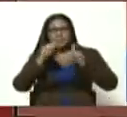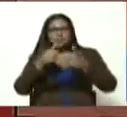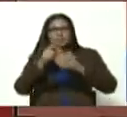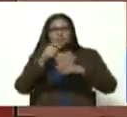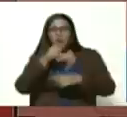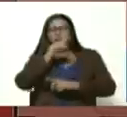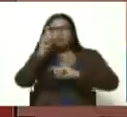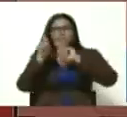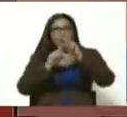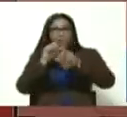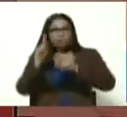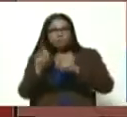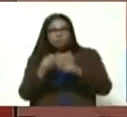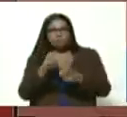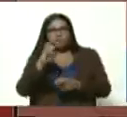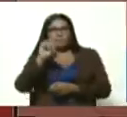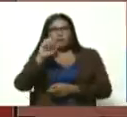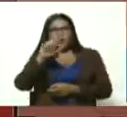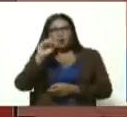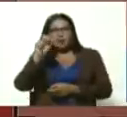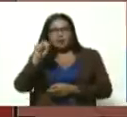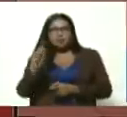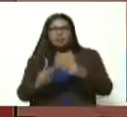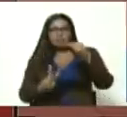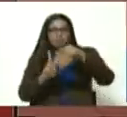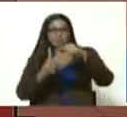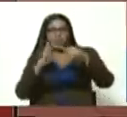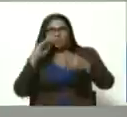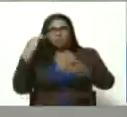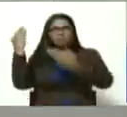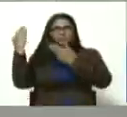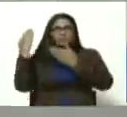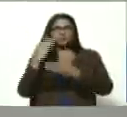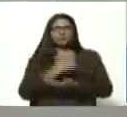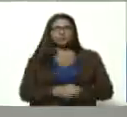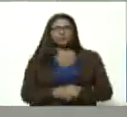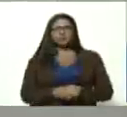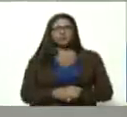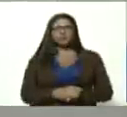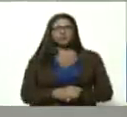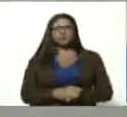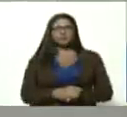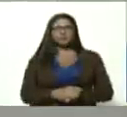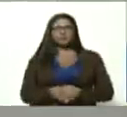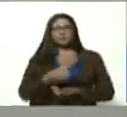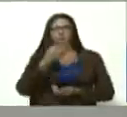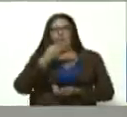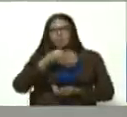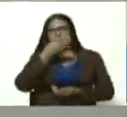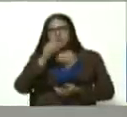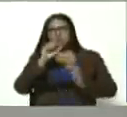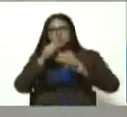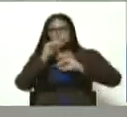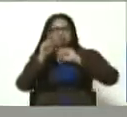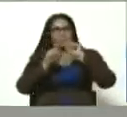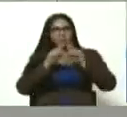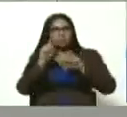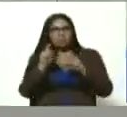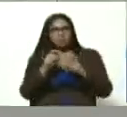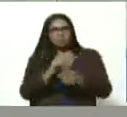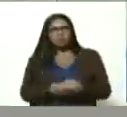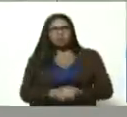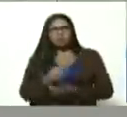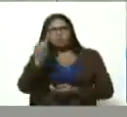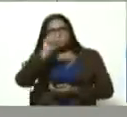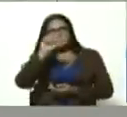de preguntas con melanie castillo por venezolana de televisión muy buenas tardes inicio la pregunta dentro de una